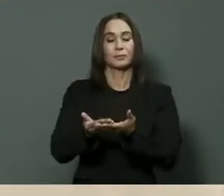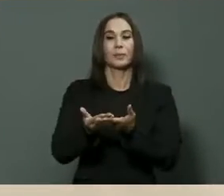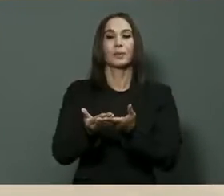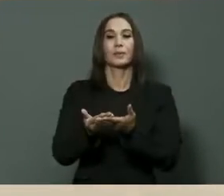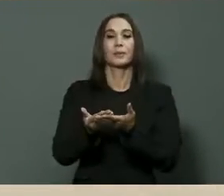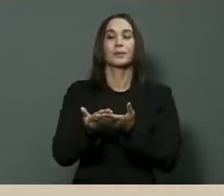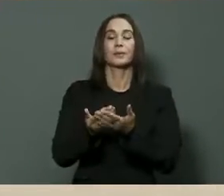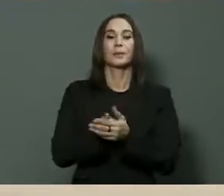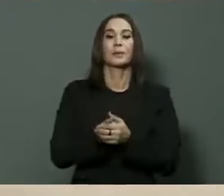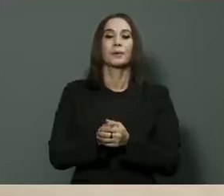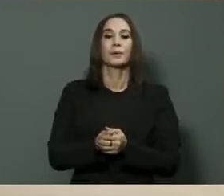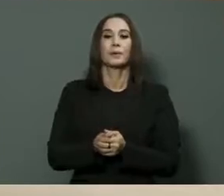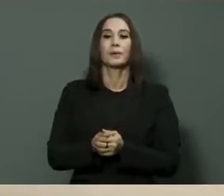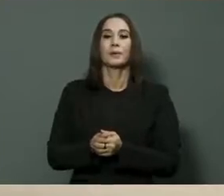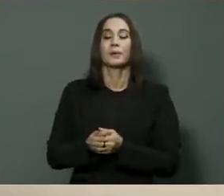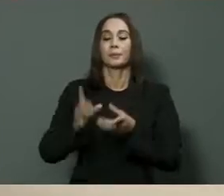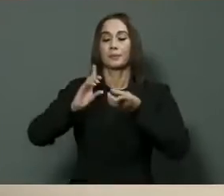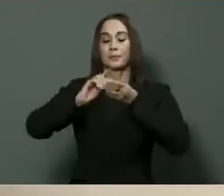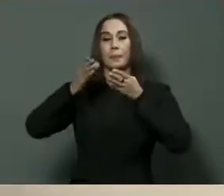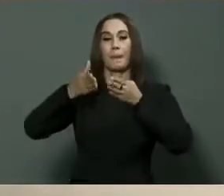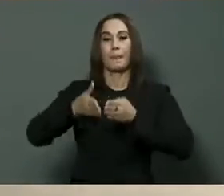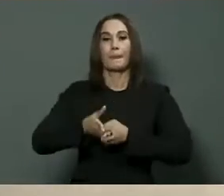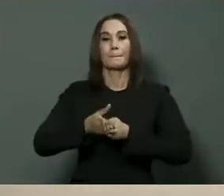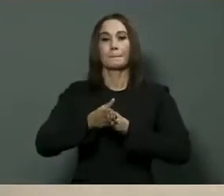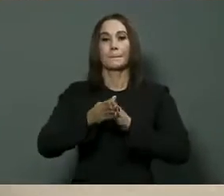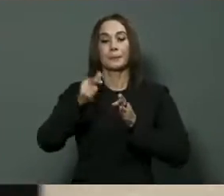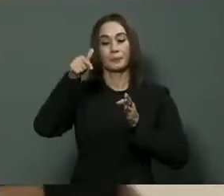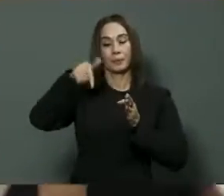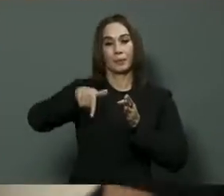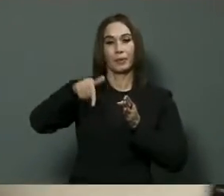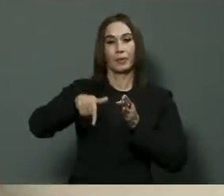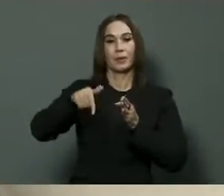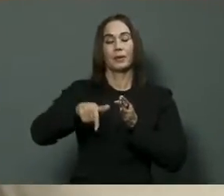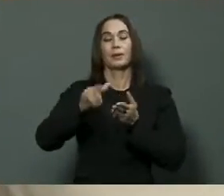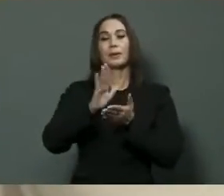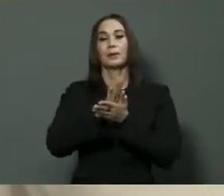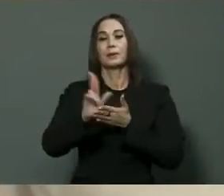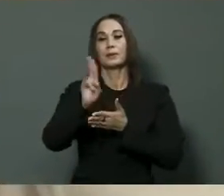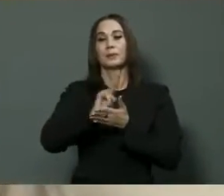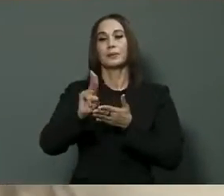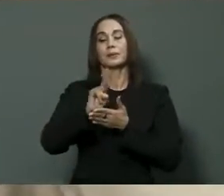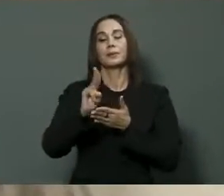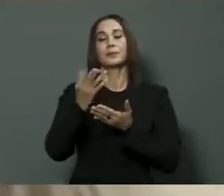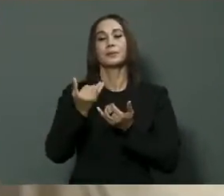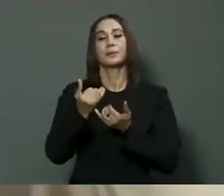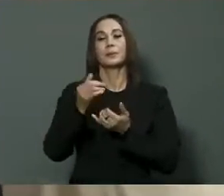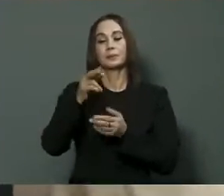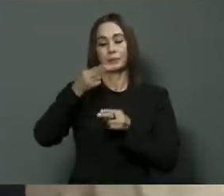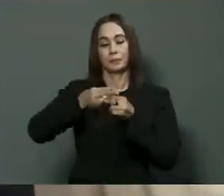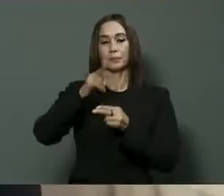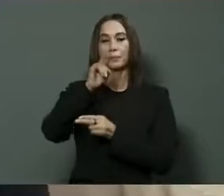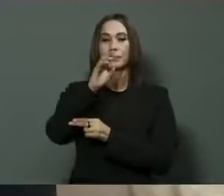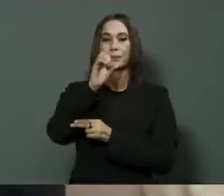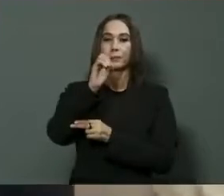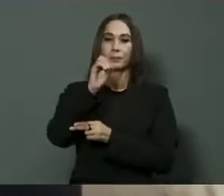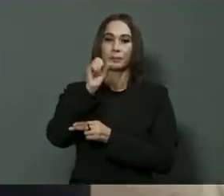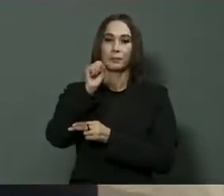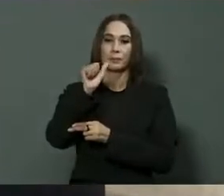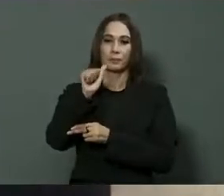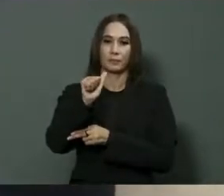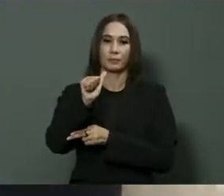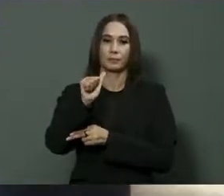Tenemos a la directora académica de este centro, de este recinto, Rosa Francia